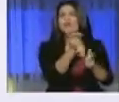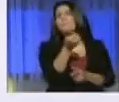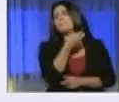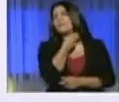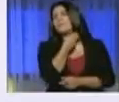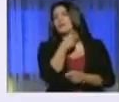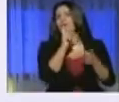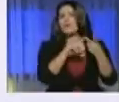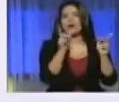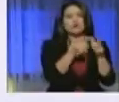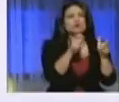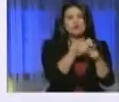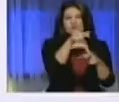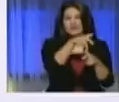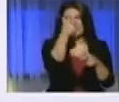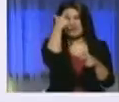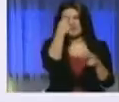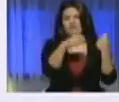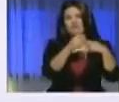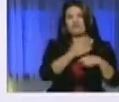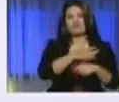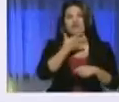vendepatrias.